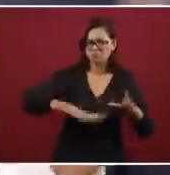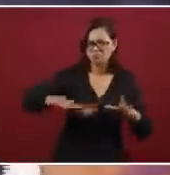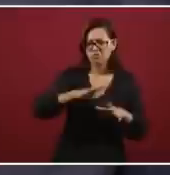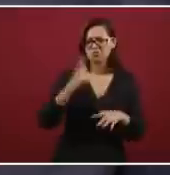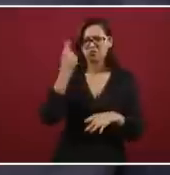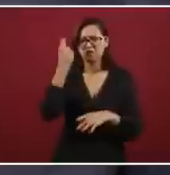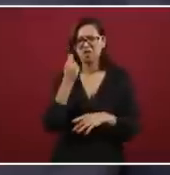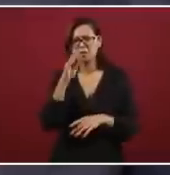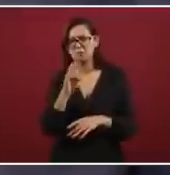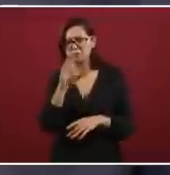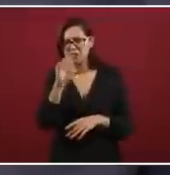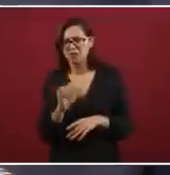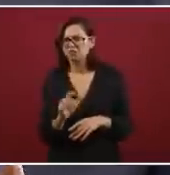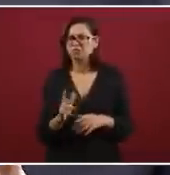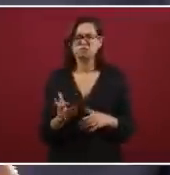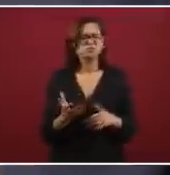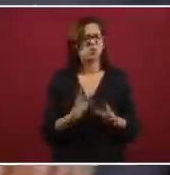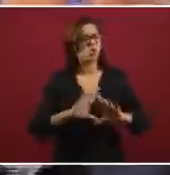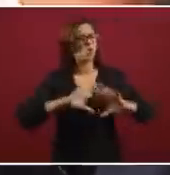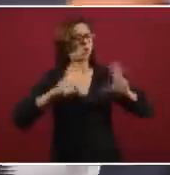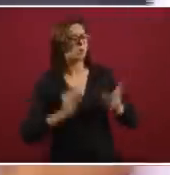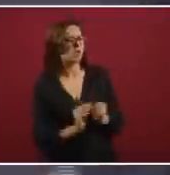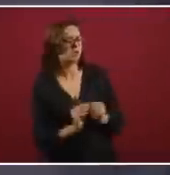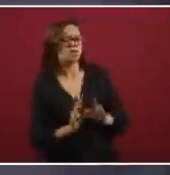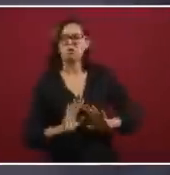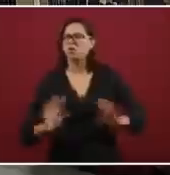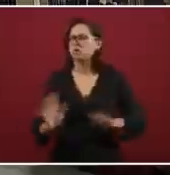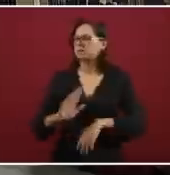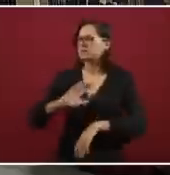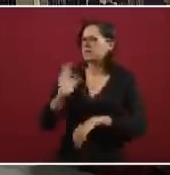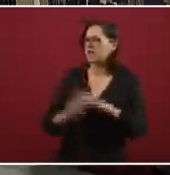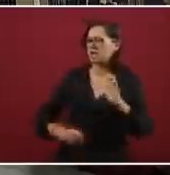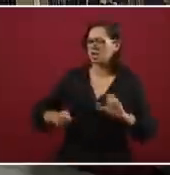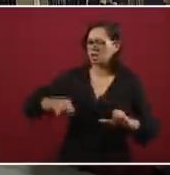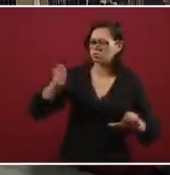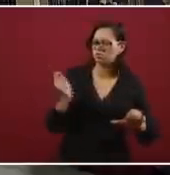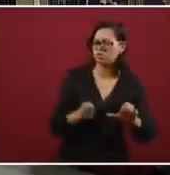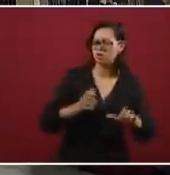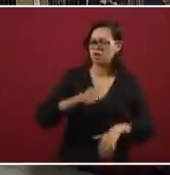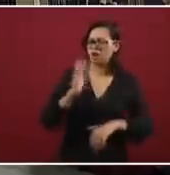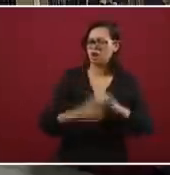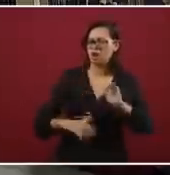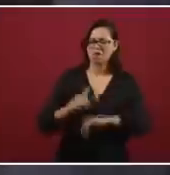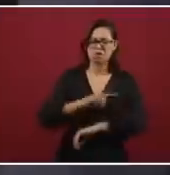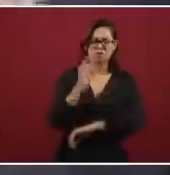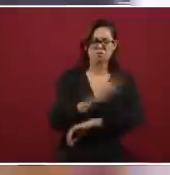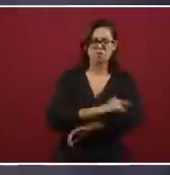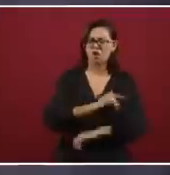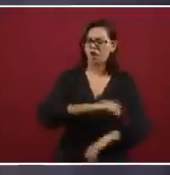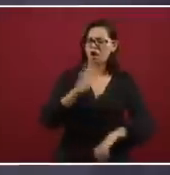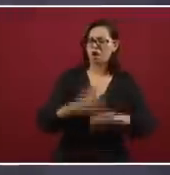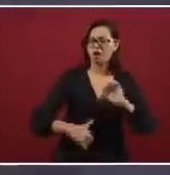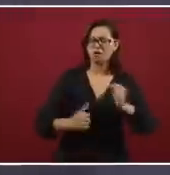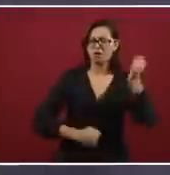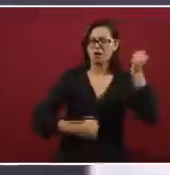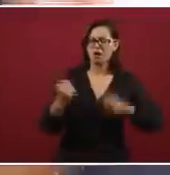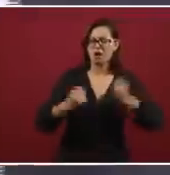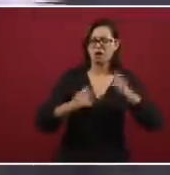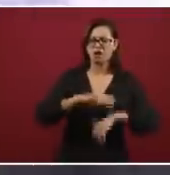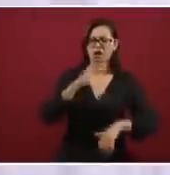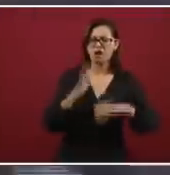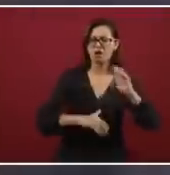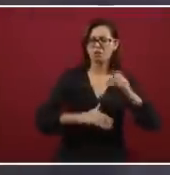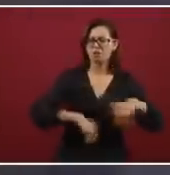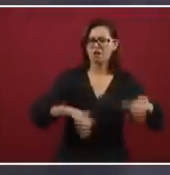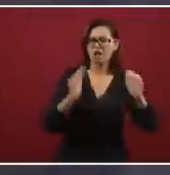Es integral. Porque se acaban las subastas, se acaba el avión, se acaban los carros, se acaban las casas aseguradas,